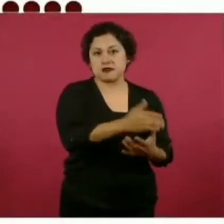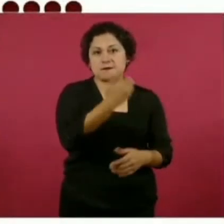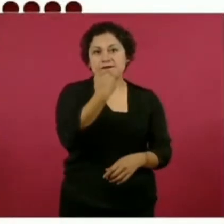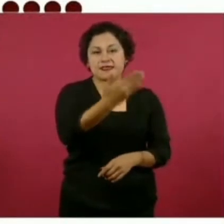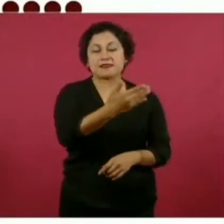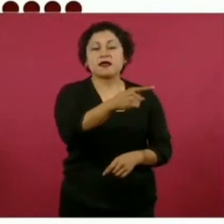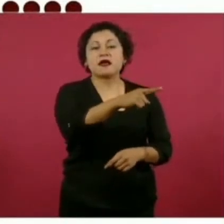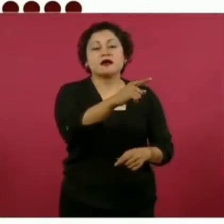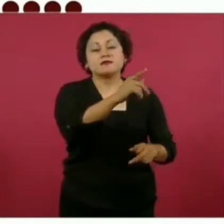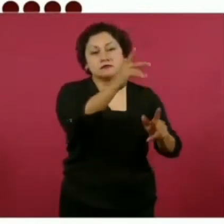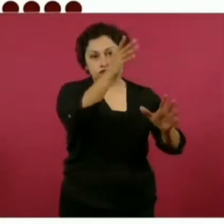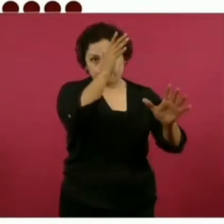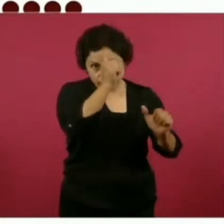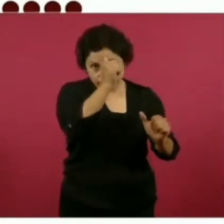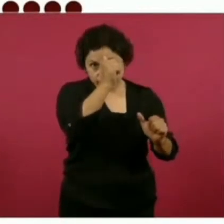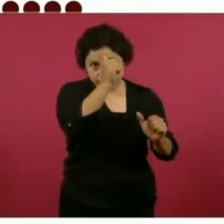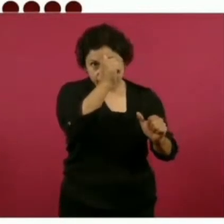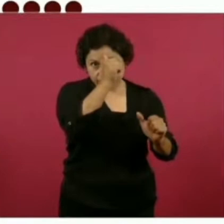y tuvo que ver Zedillo.